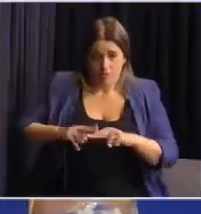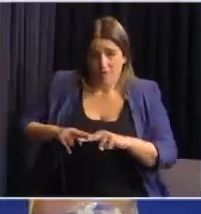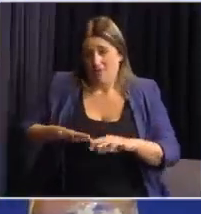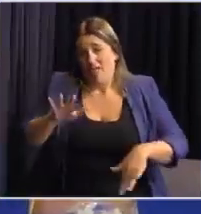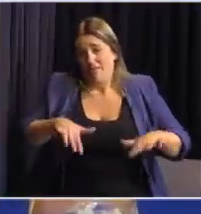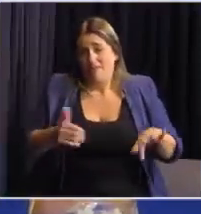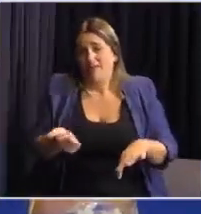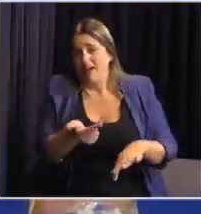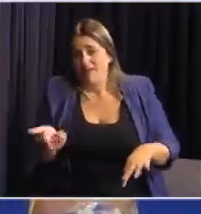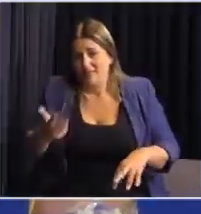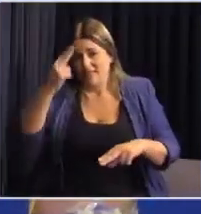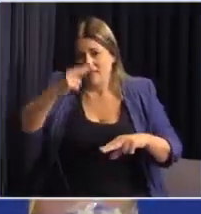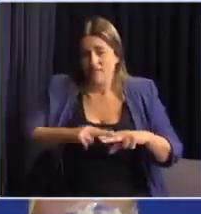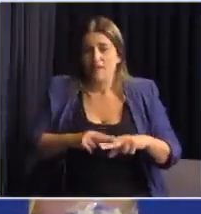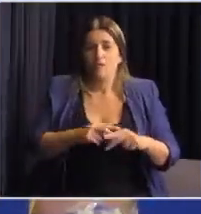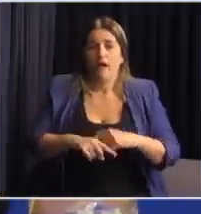casos. Tú tenés